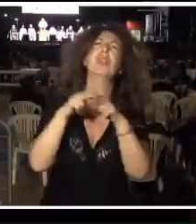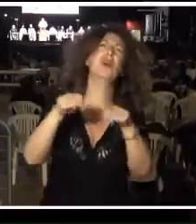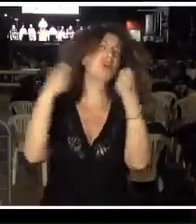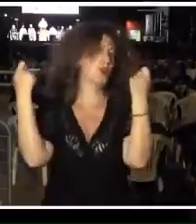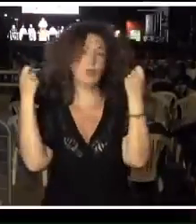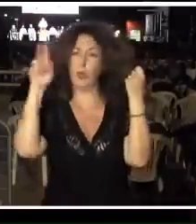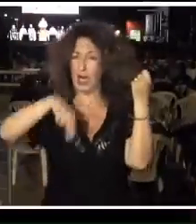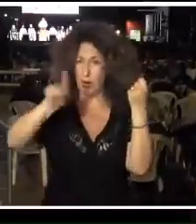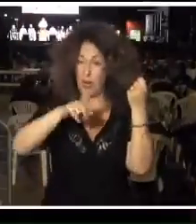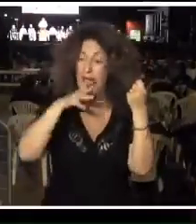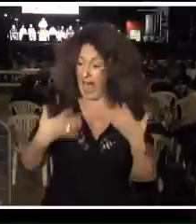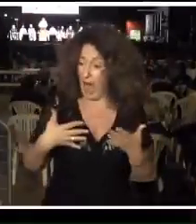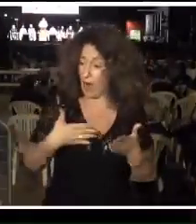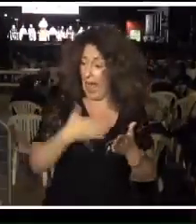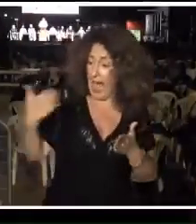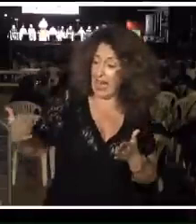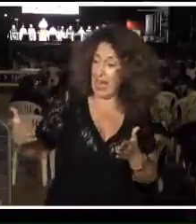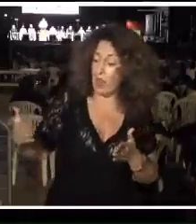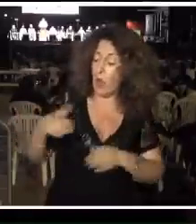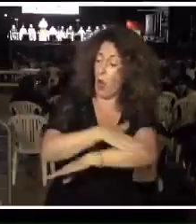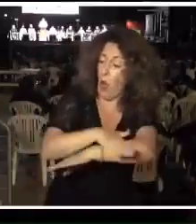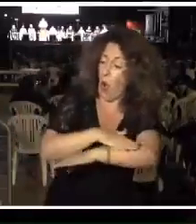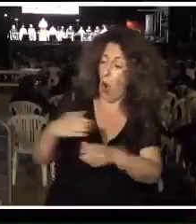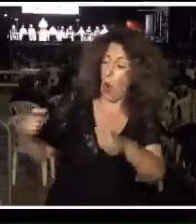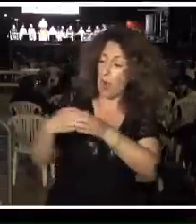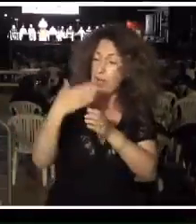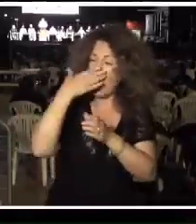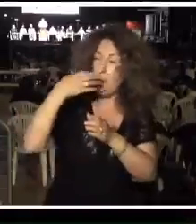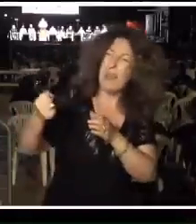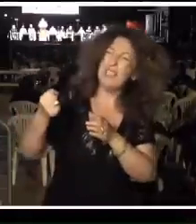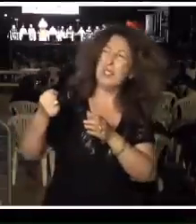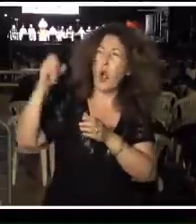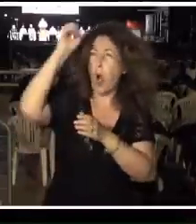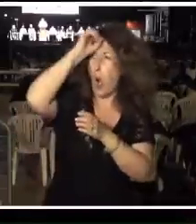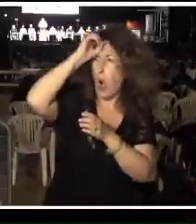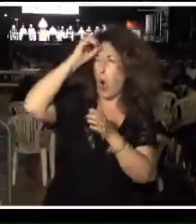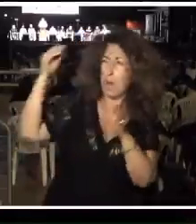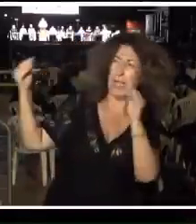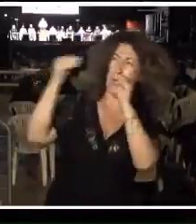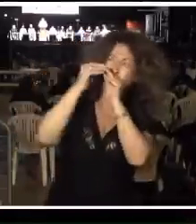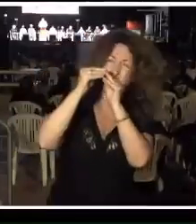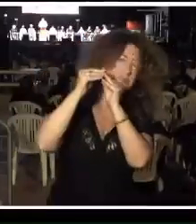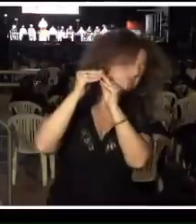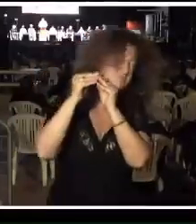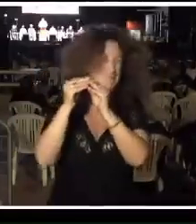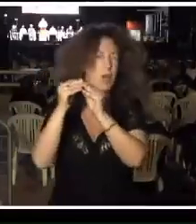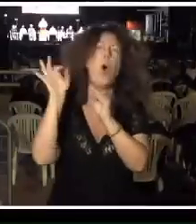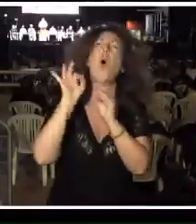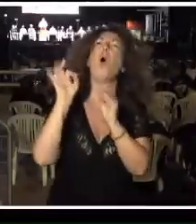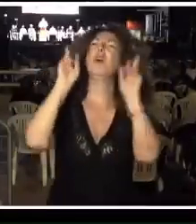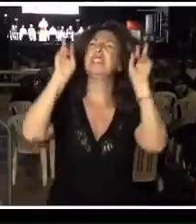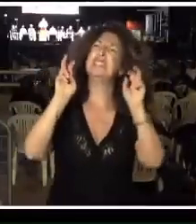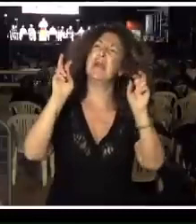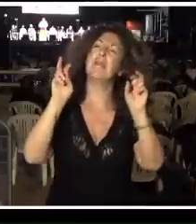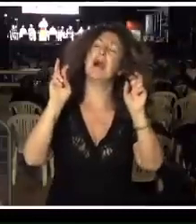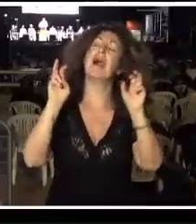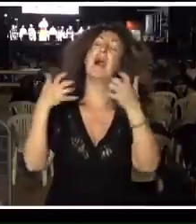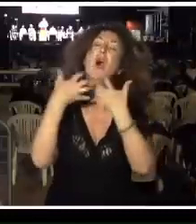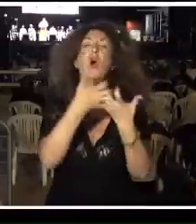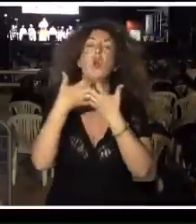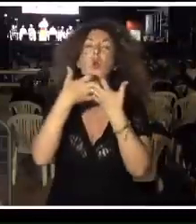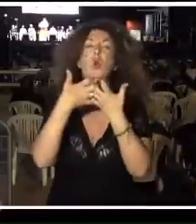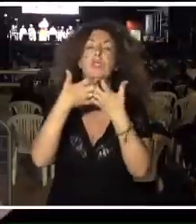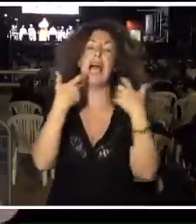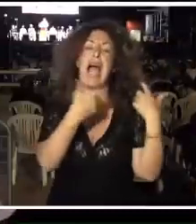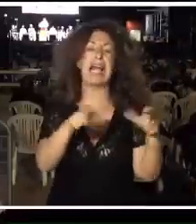de gobierno no comparte nuestra visión del mundo ni el papel de la lucha de clases como motor de avance